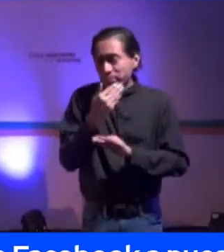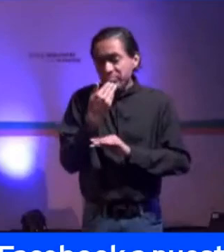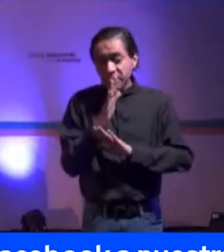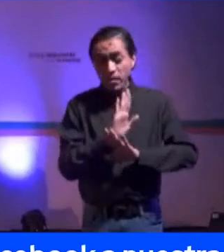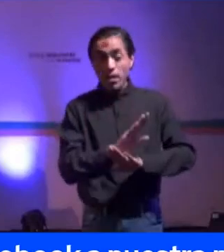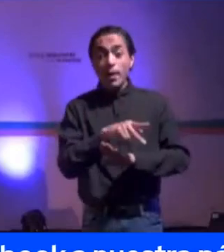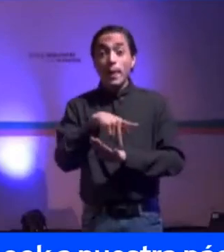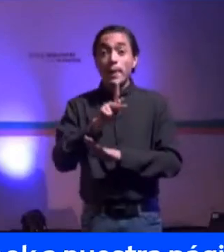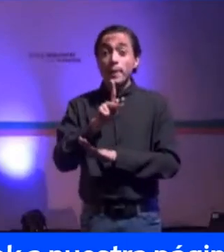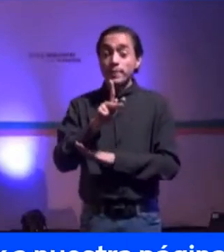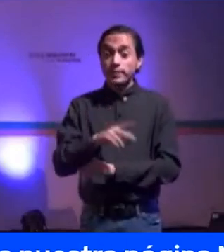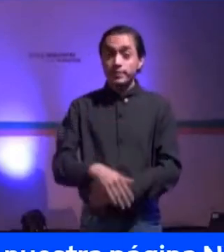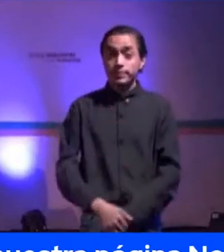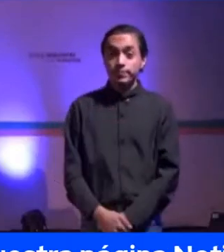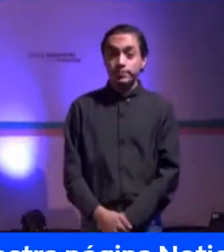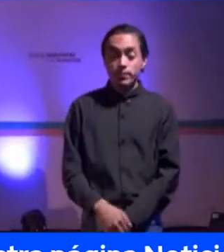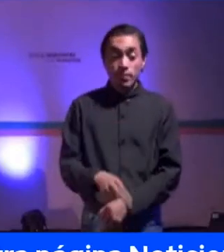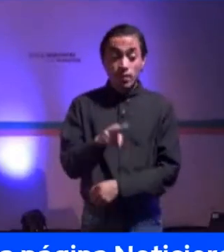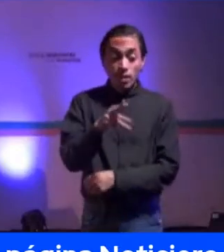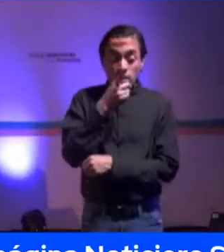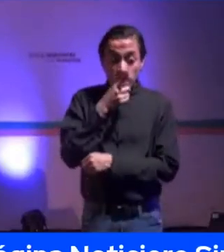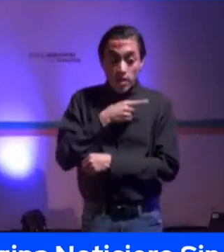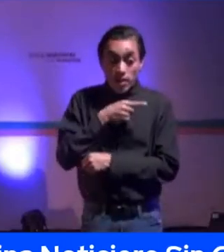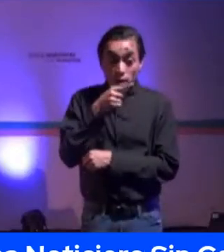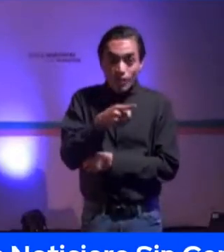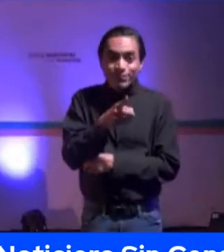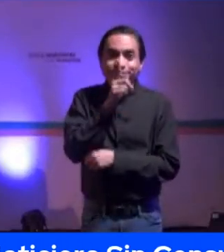admite que tú mientes y yo no.